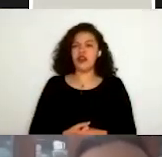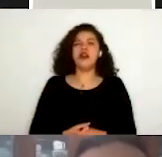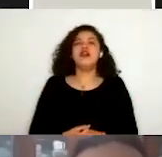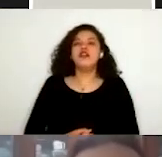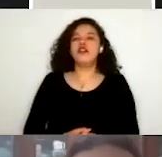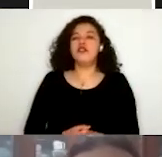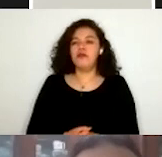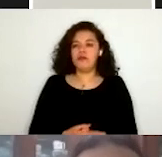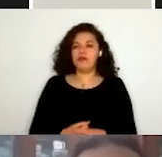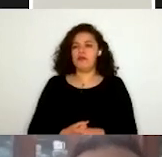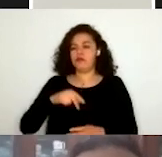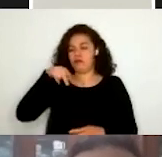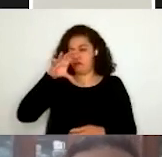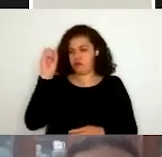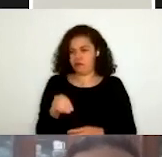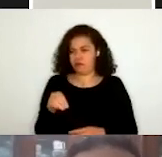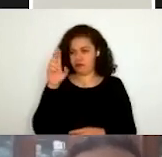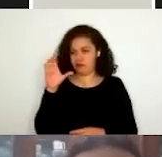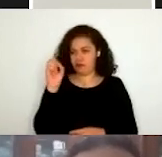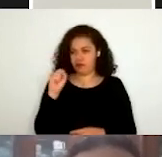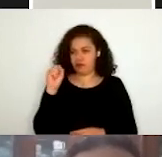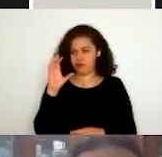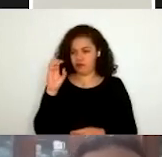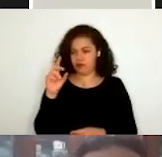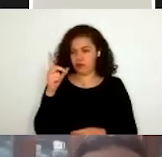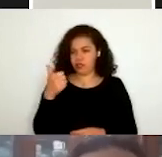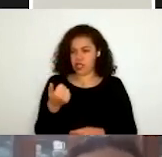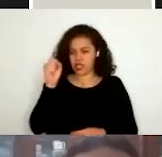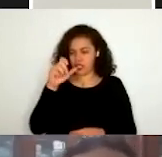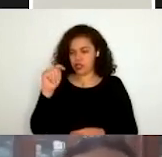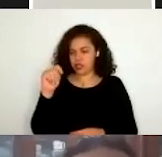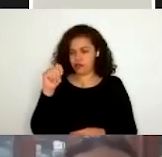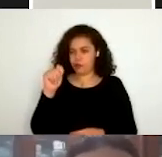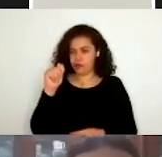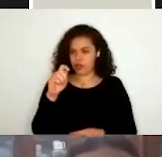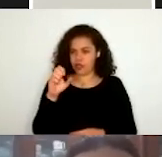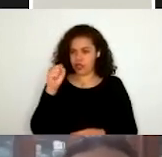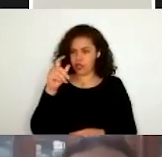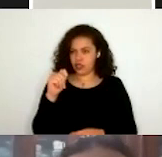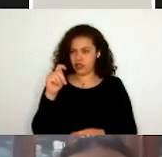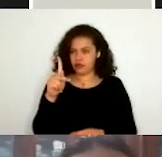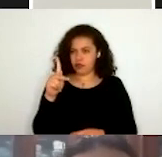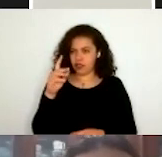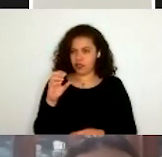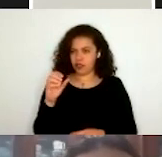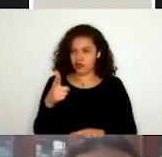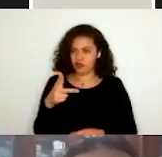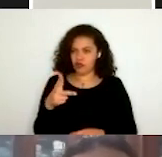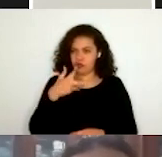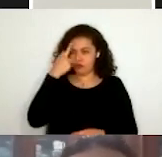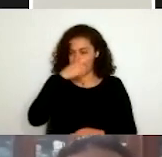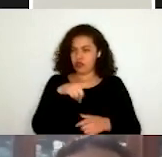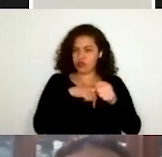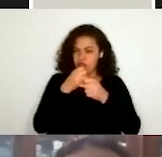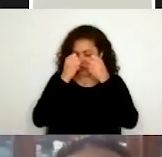La NOM 026 STPS 2008 nos habla de los colores y señales de seguridad de higiene